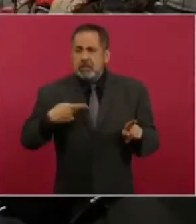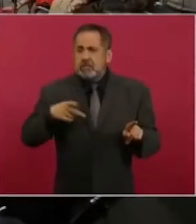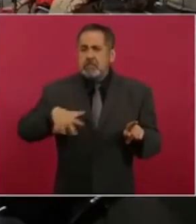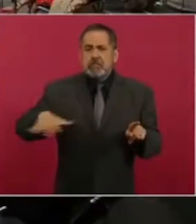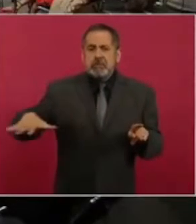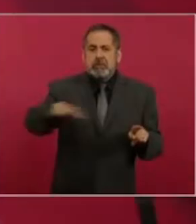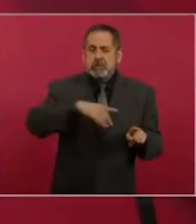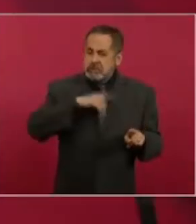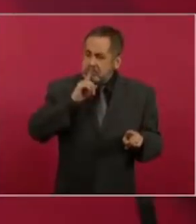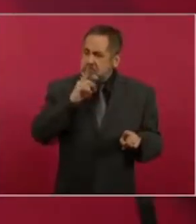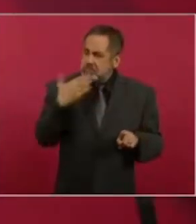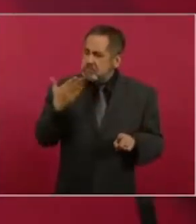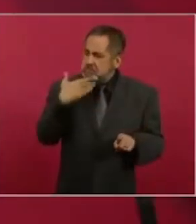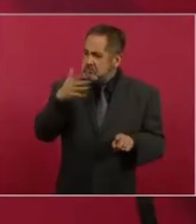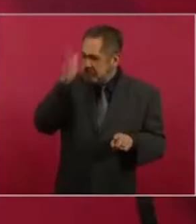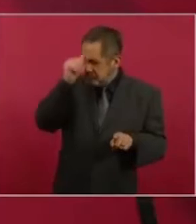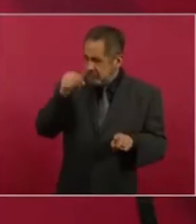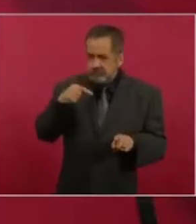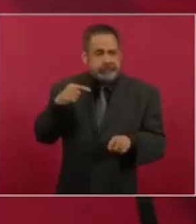Algunos,